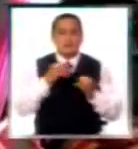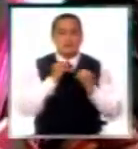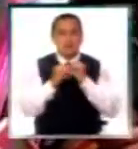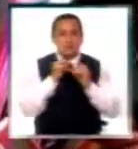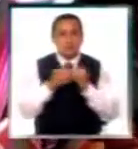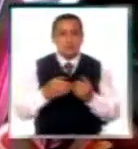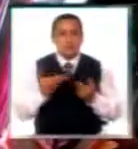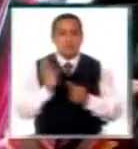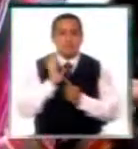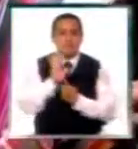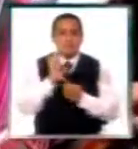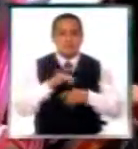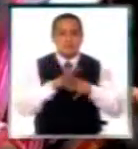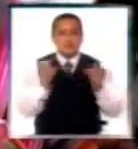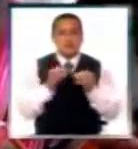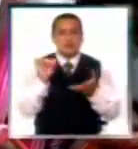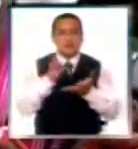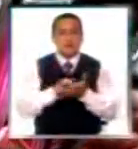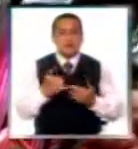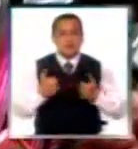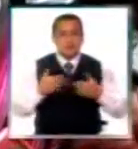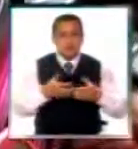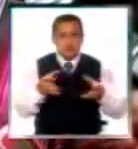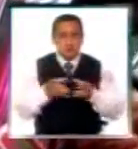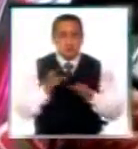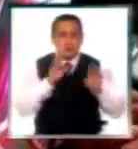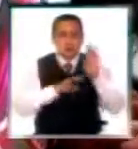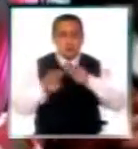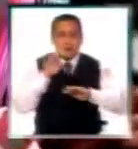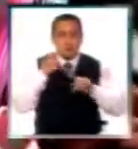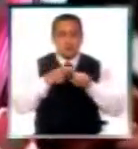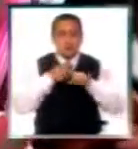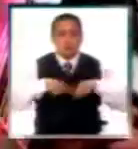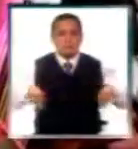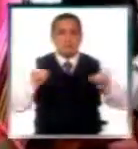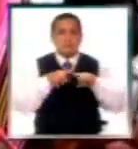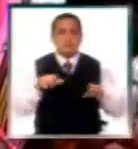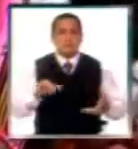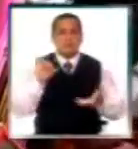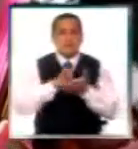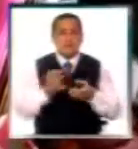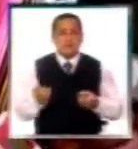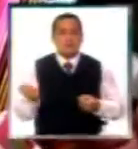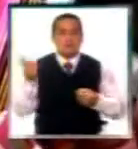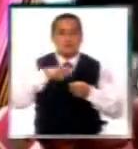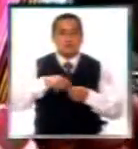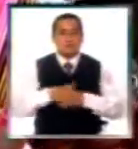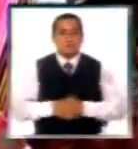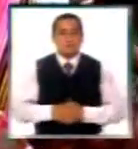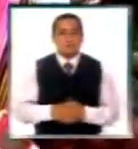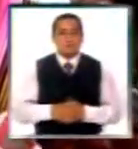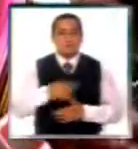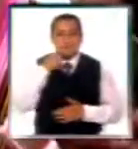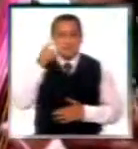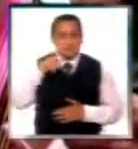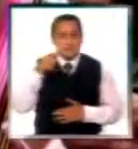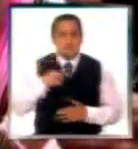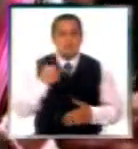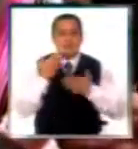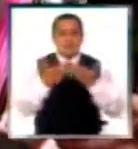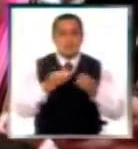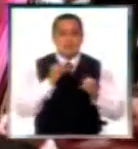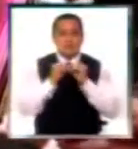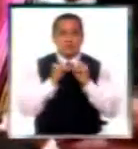reparación, de la muestra de que nosotros sí nos preocupamos por ellos, y que la inclusión necesariamente pasa también por